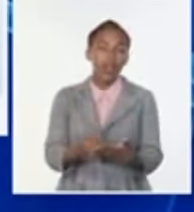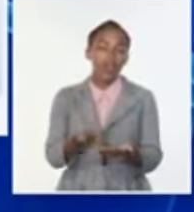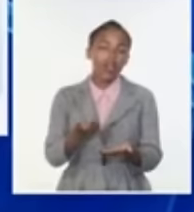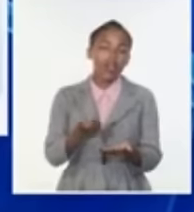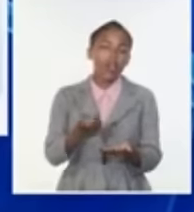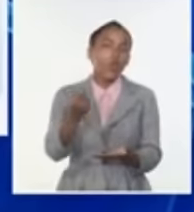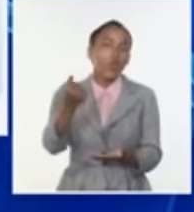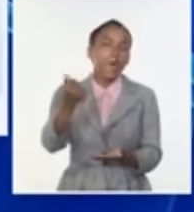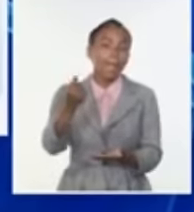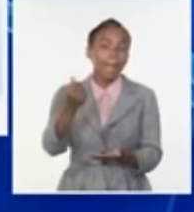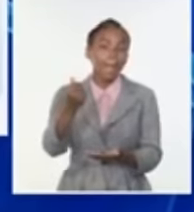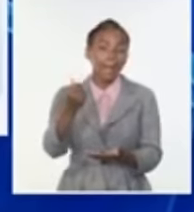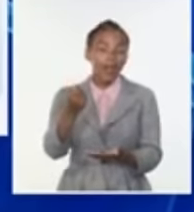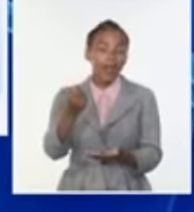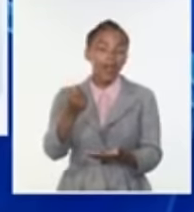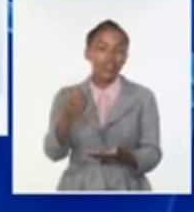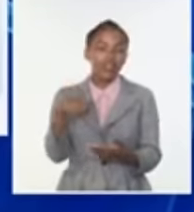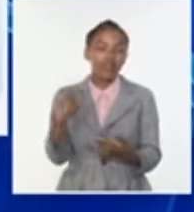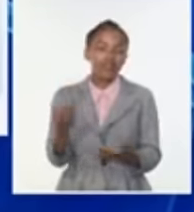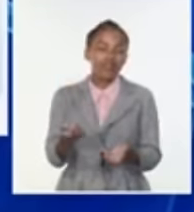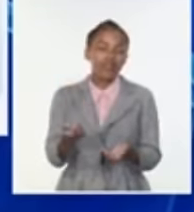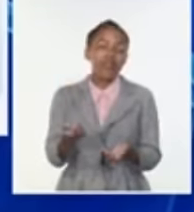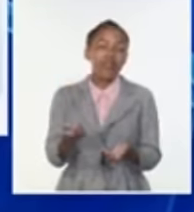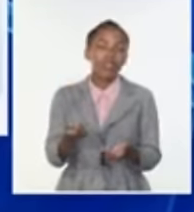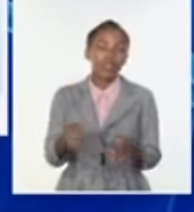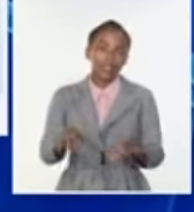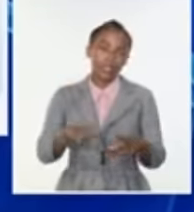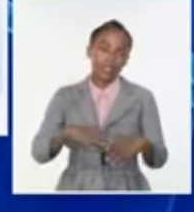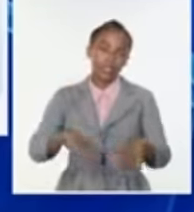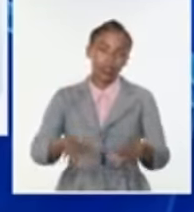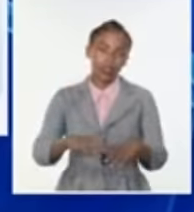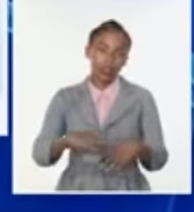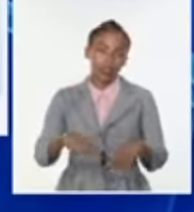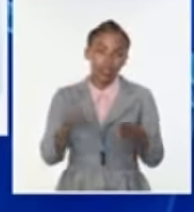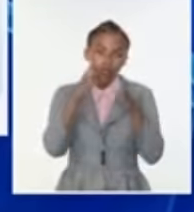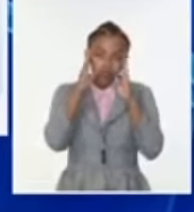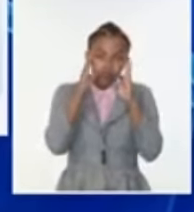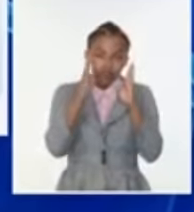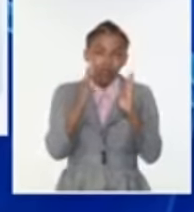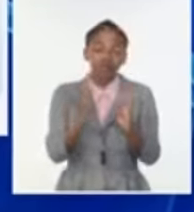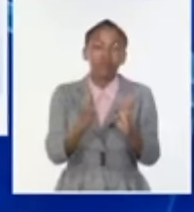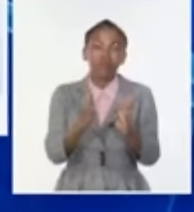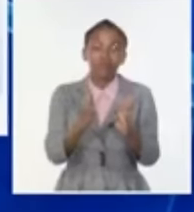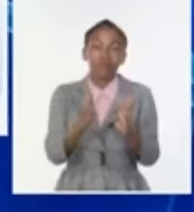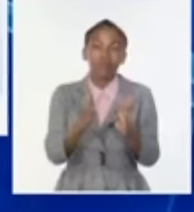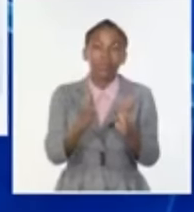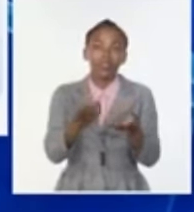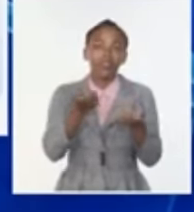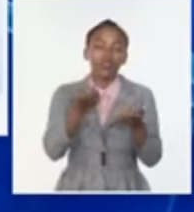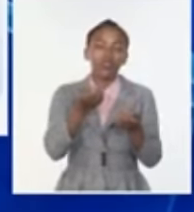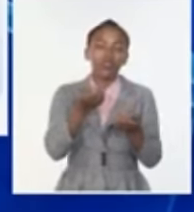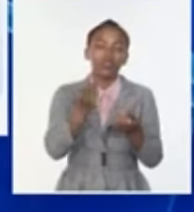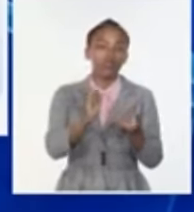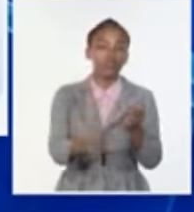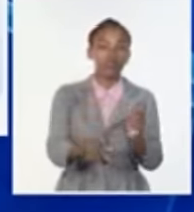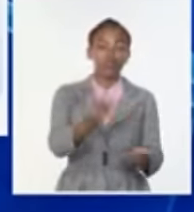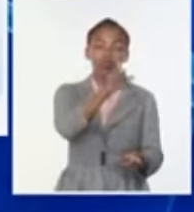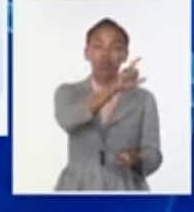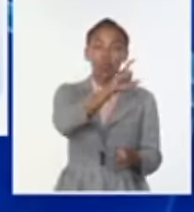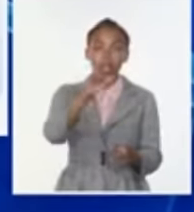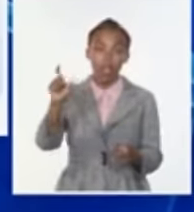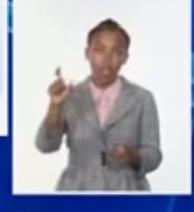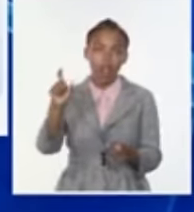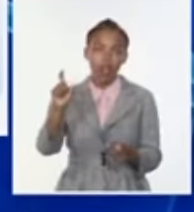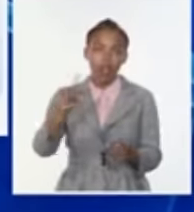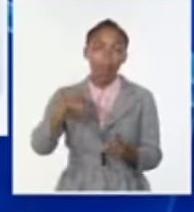de la economía reflejen las condiciones objetivas de sus mercados y la